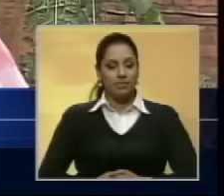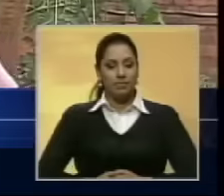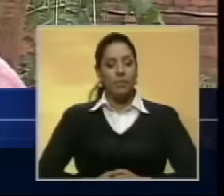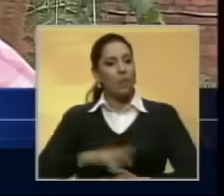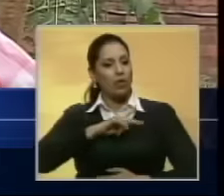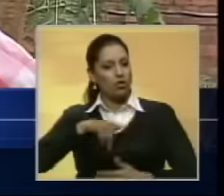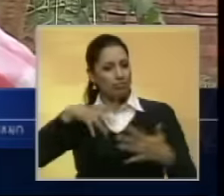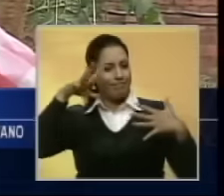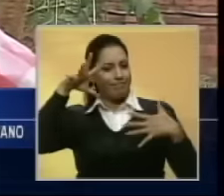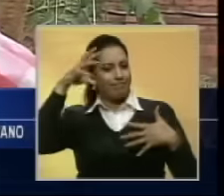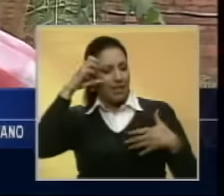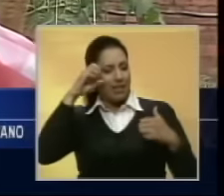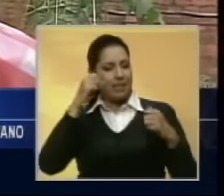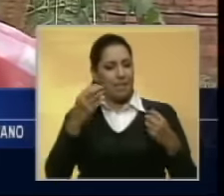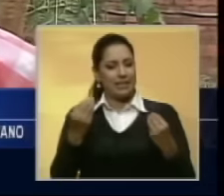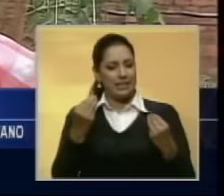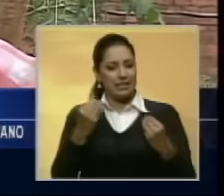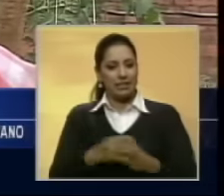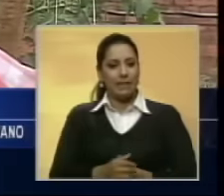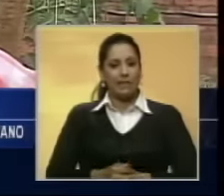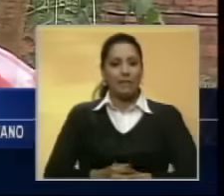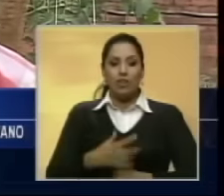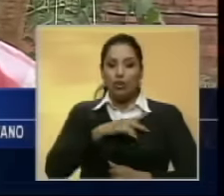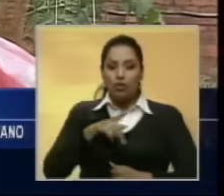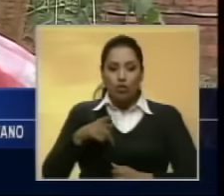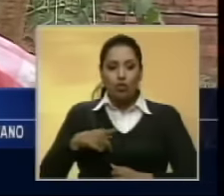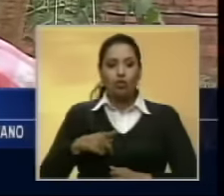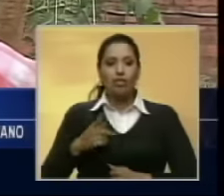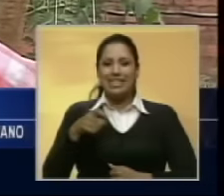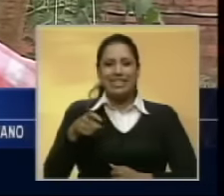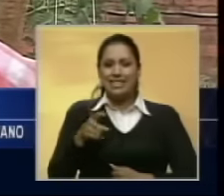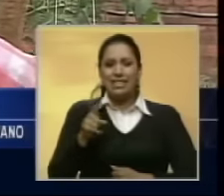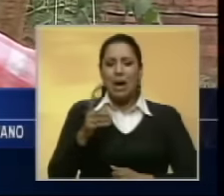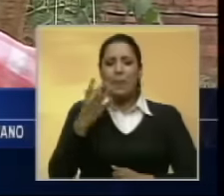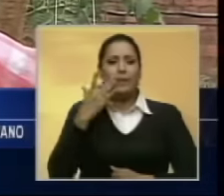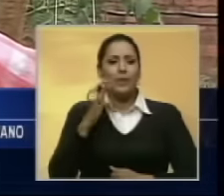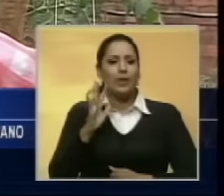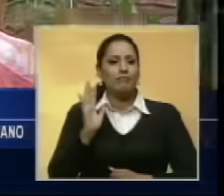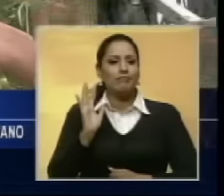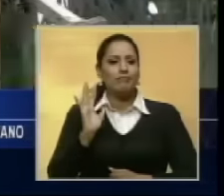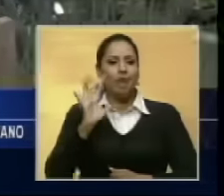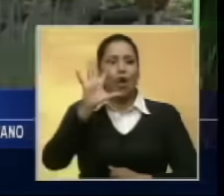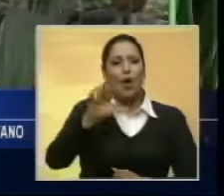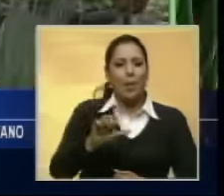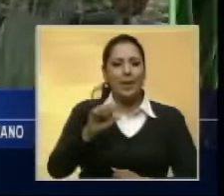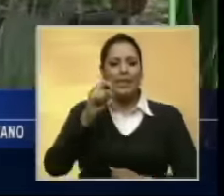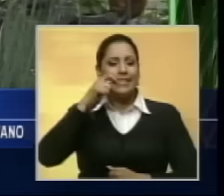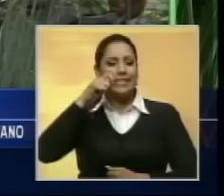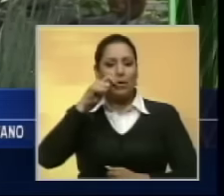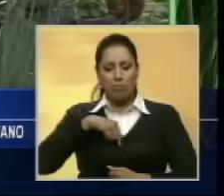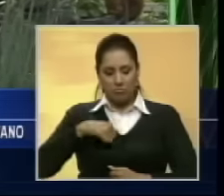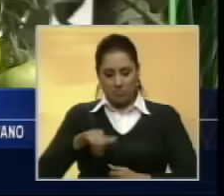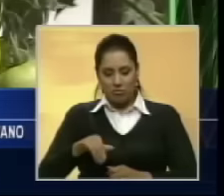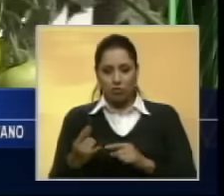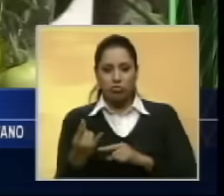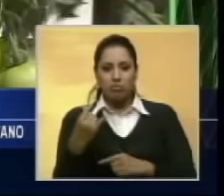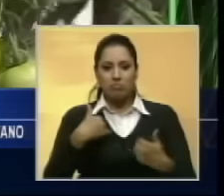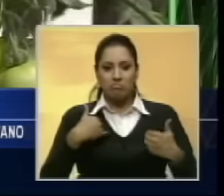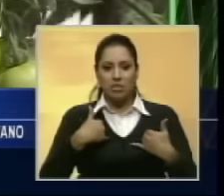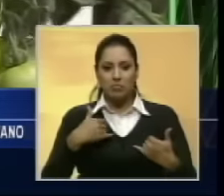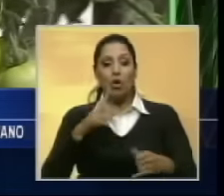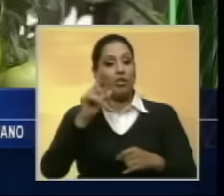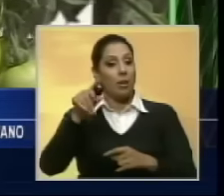Hemos aprendido bastante. Una de las cosas es que ya nosotros no es necesario comprar cebollín porque la estamos sembrando,